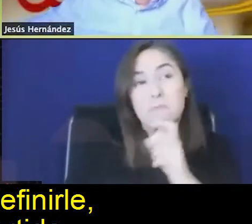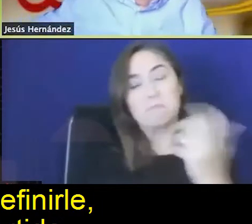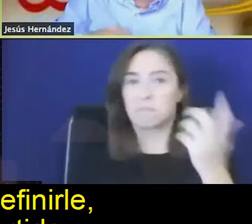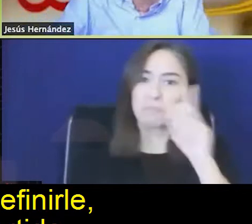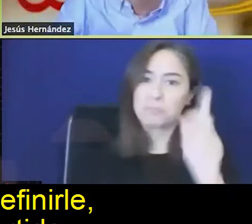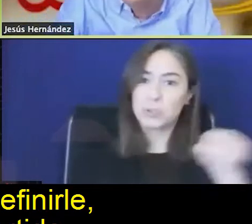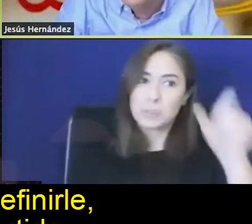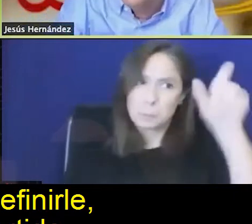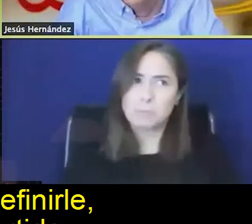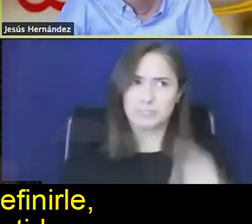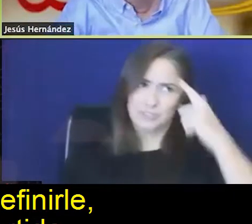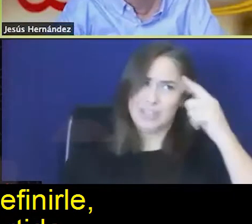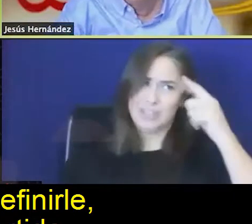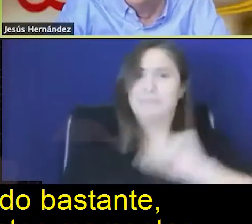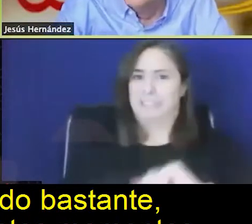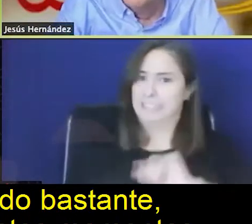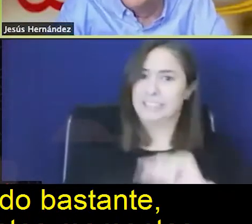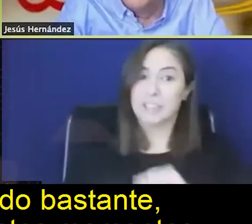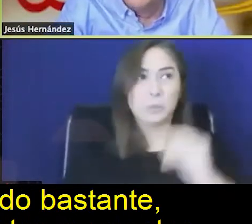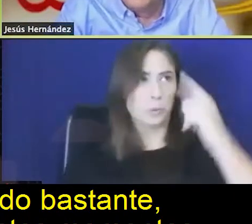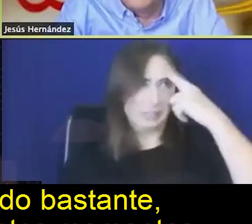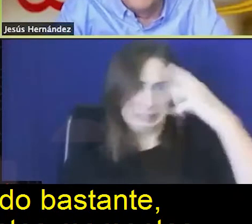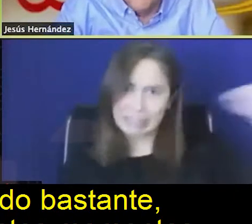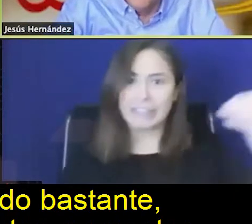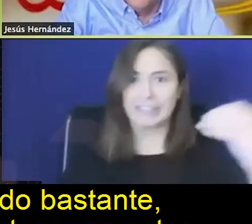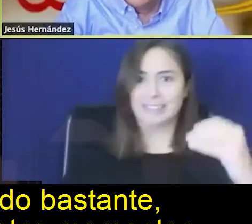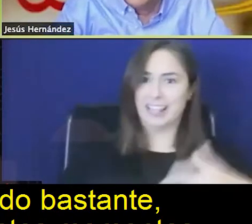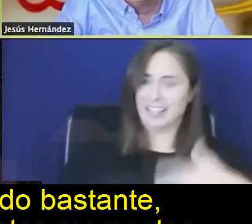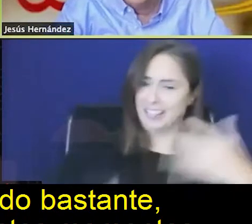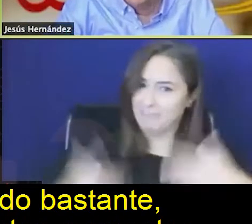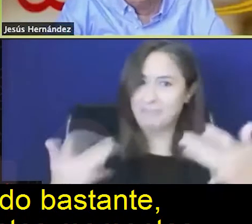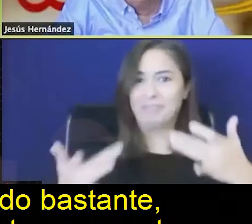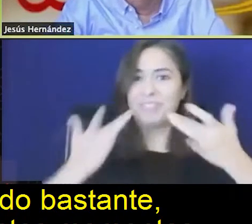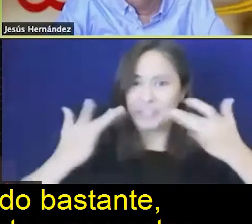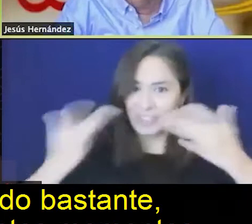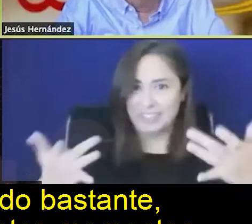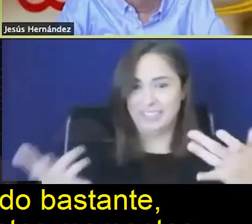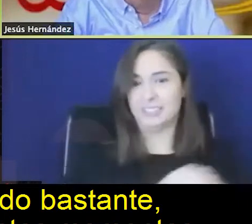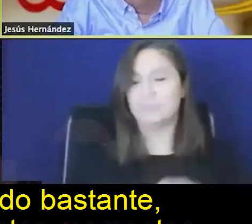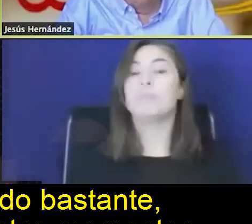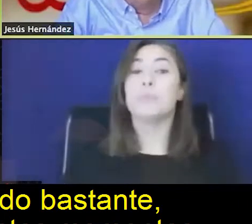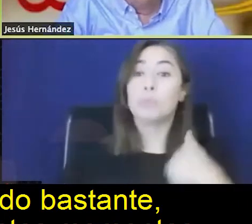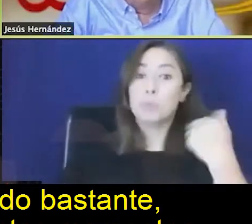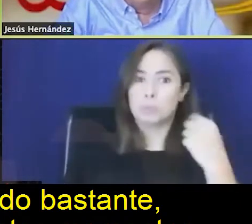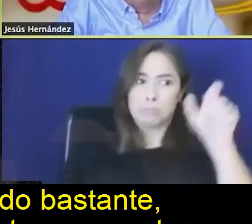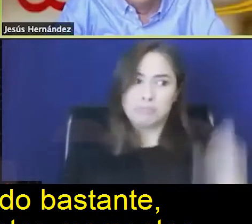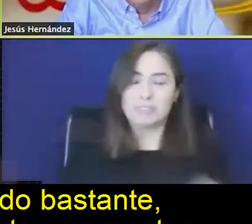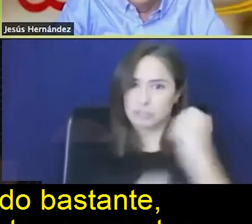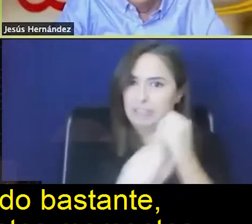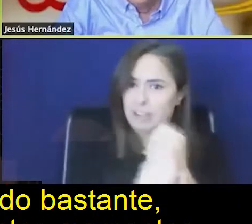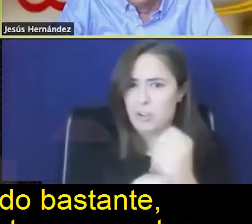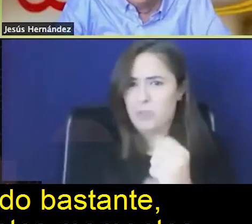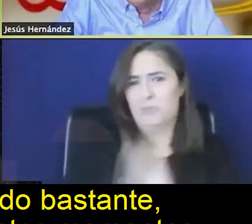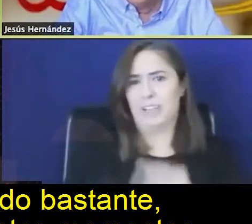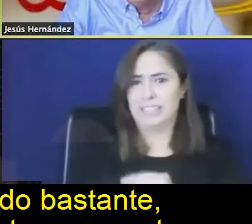sensato, inteligente y divertido. A mí me parece de esas personas con las que he trabajado bastante, sobre todo en Bruselas,